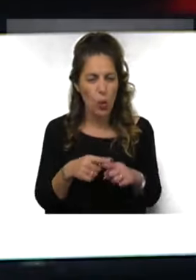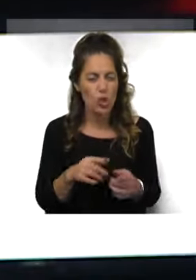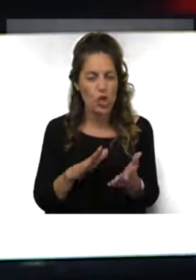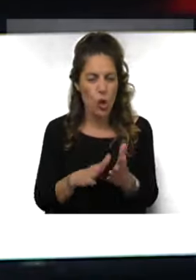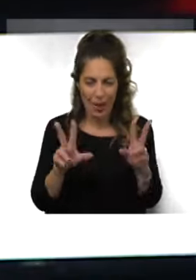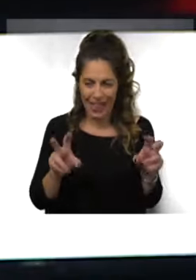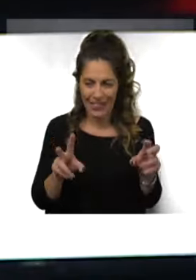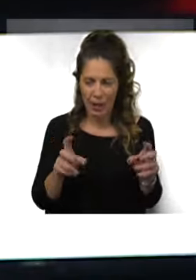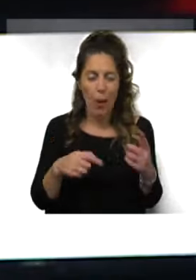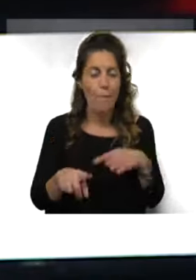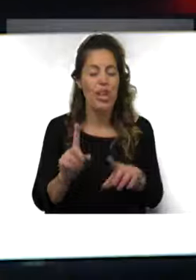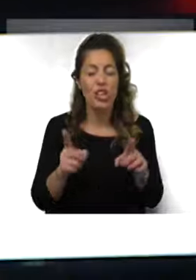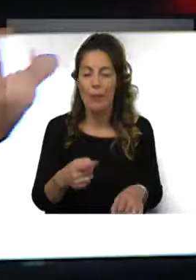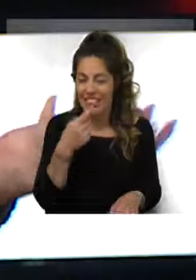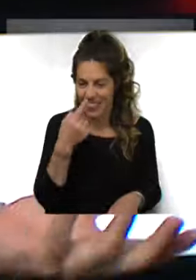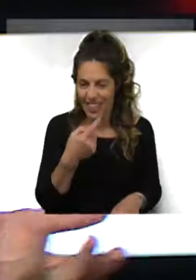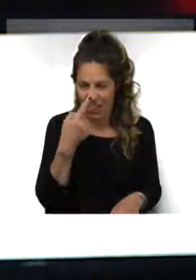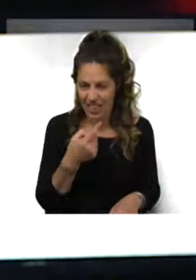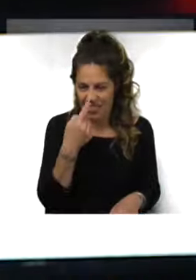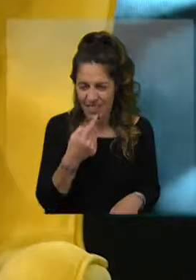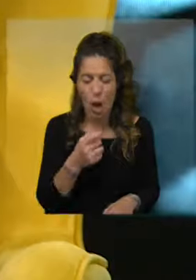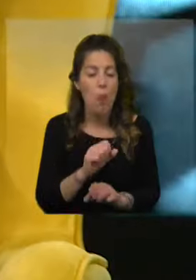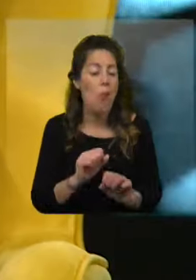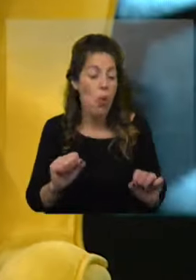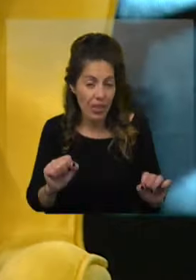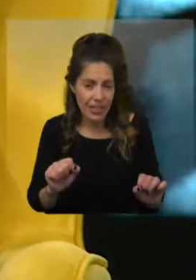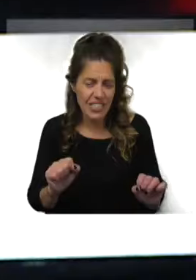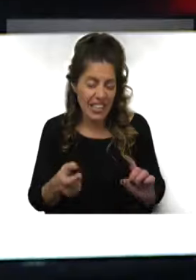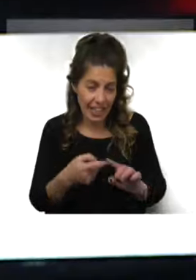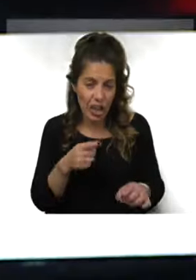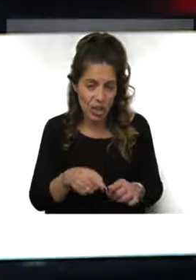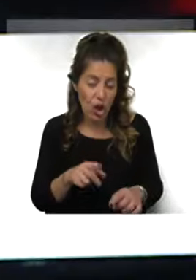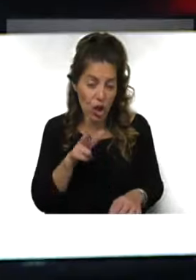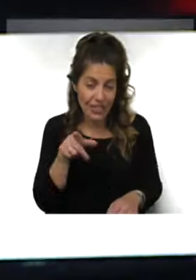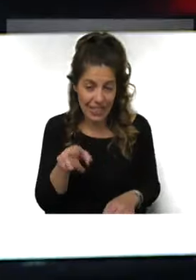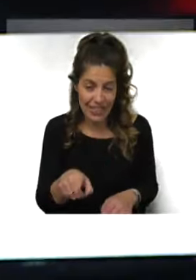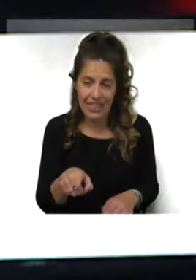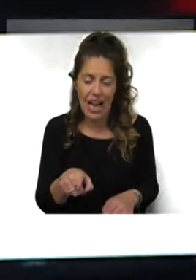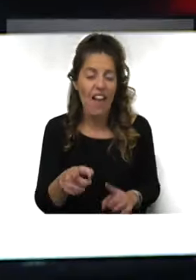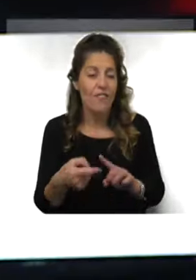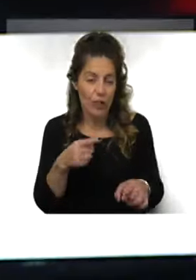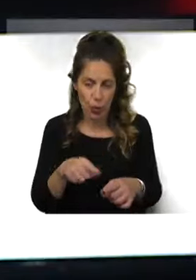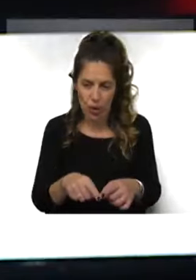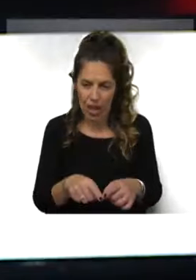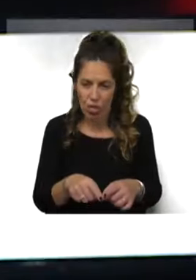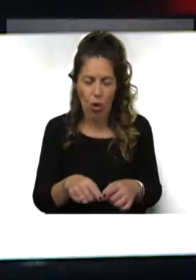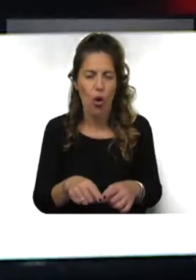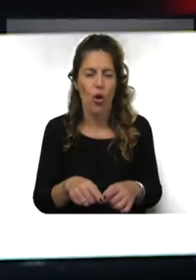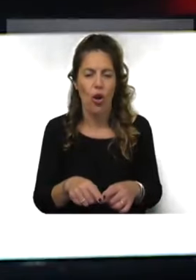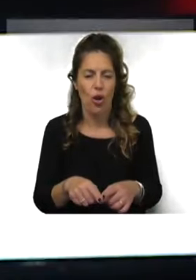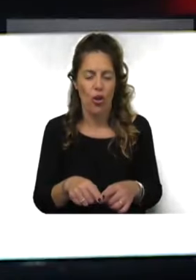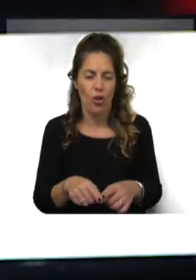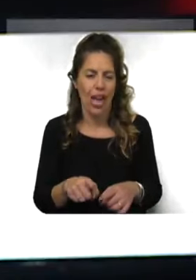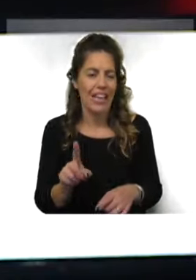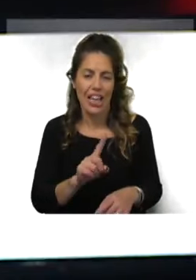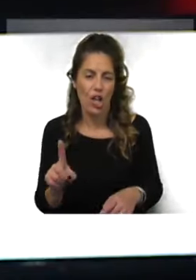tema pero pero también de interés puede ser que que tenga que ver con lo que dice Lorena vinculado a a a que